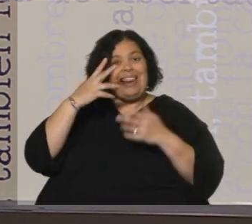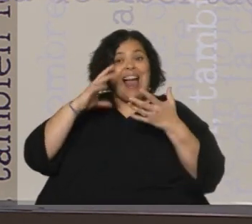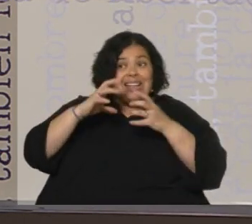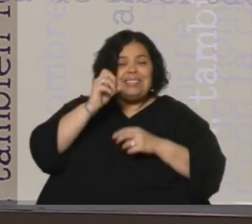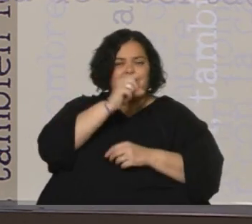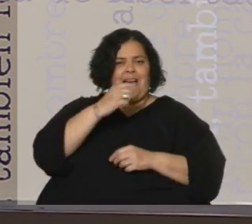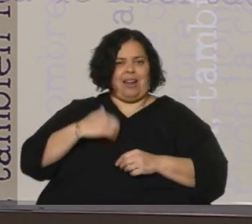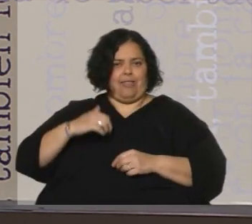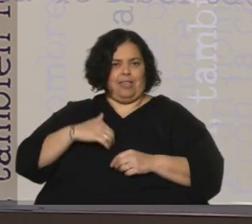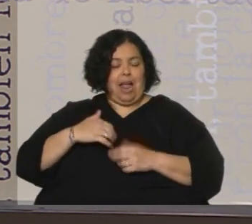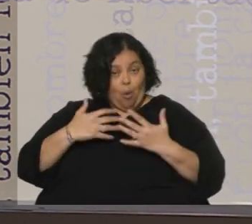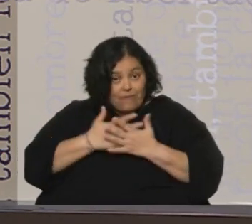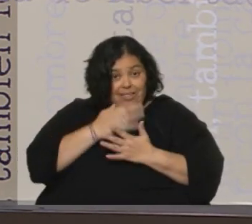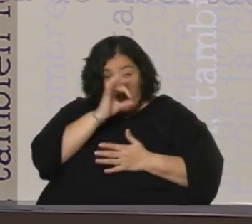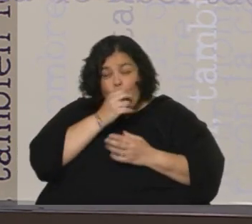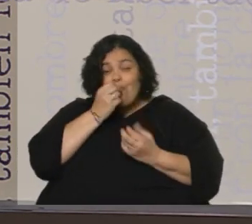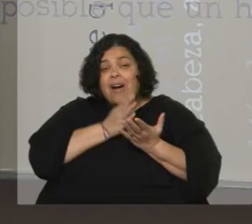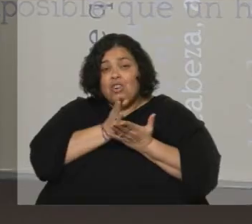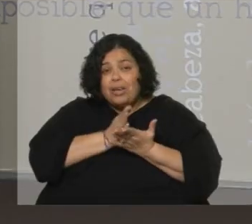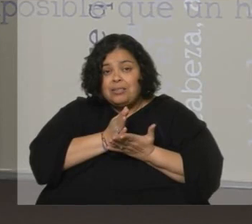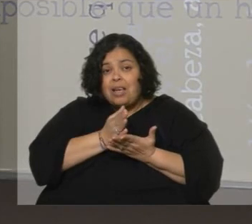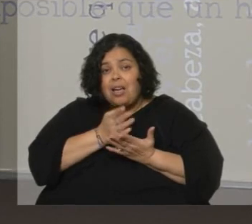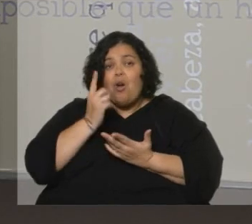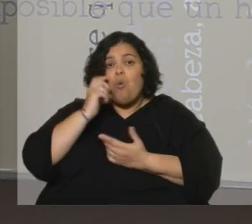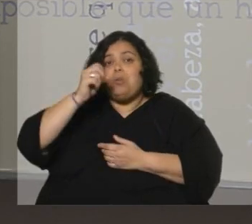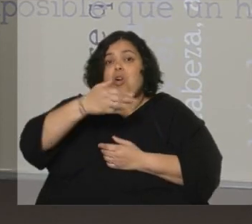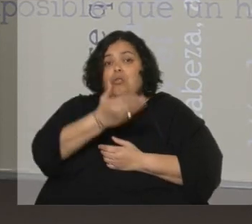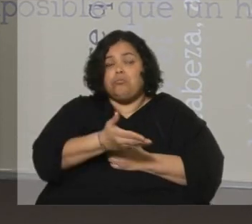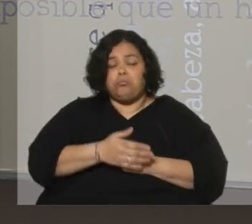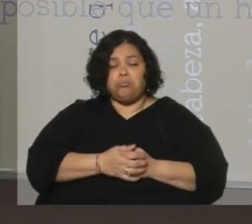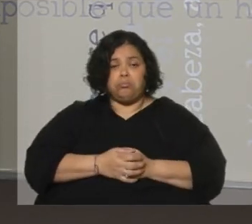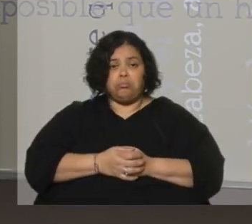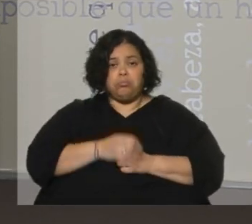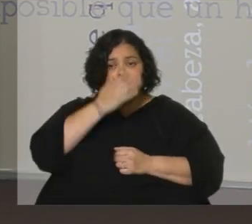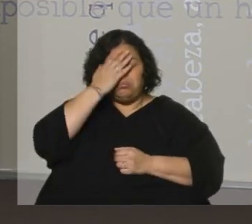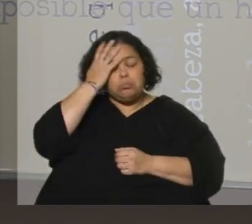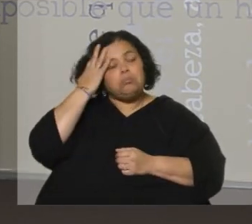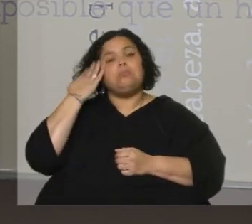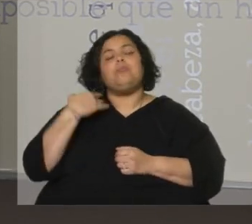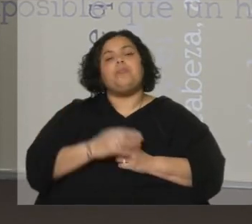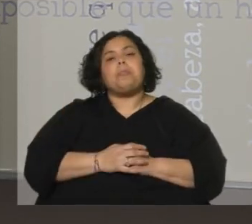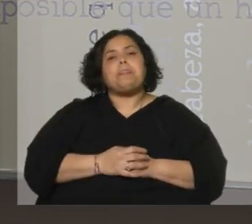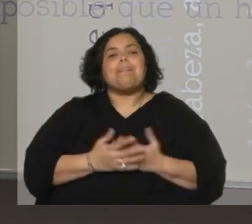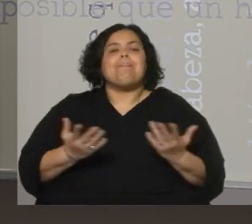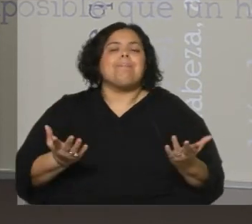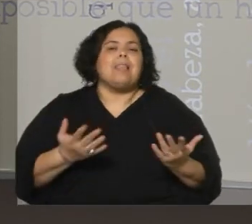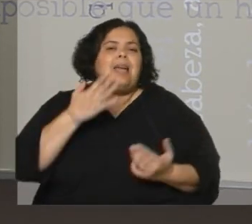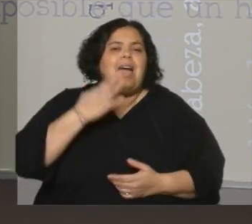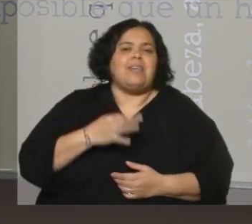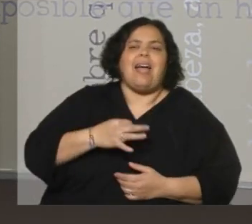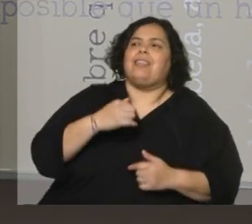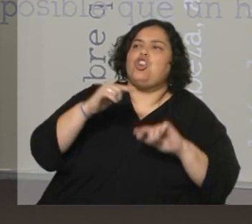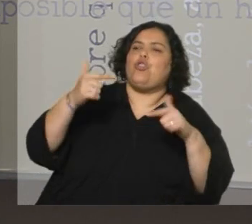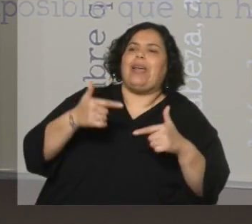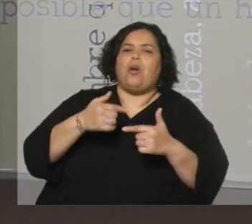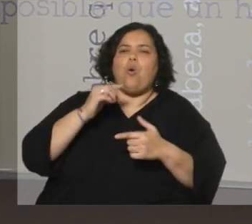que lo favorece Cómo cómo ve usted todo esa relación con Argentina y Bueno la verdad que no no tendría una definición